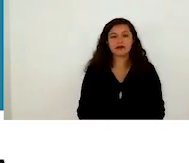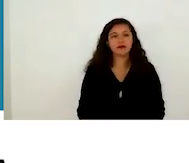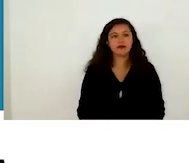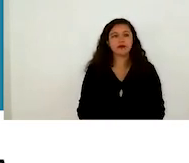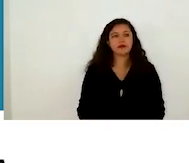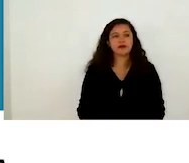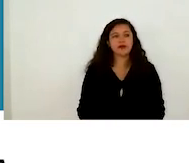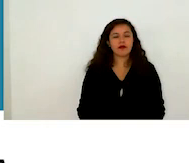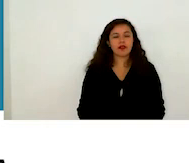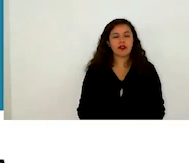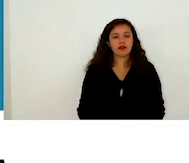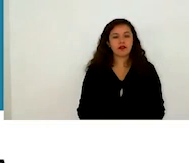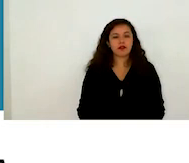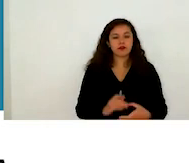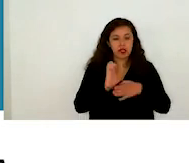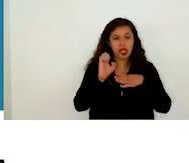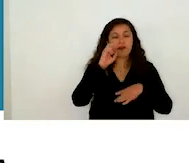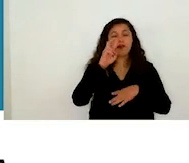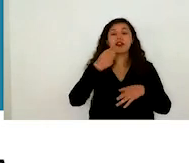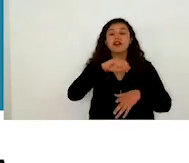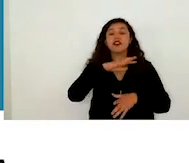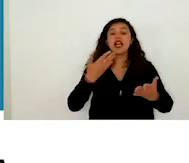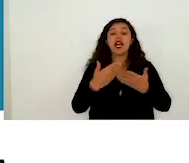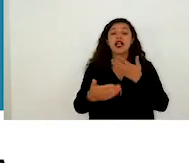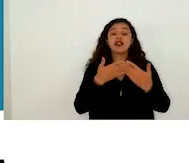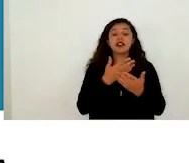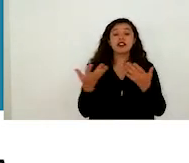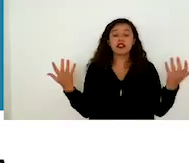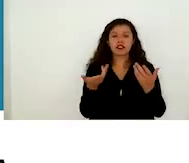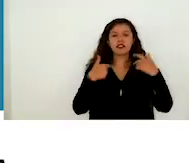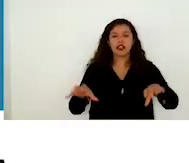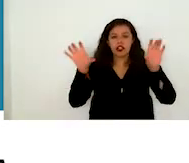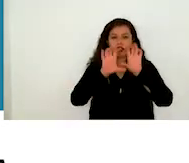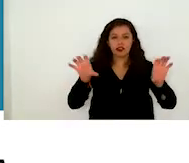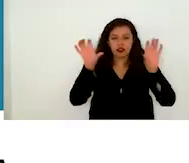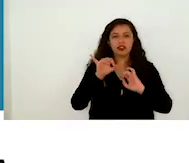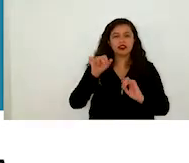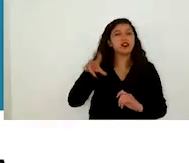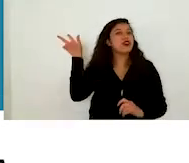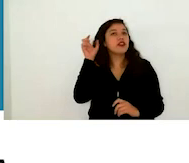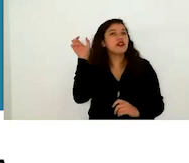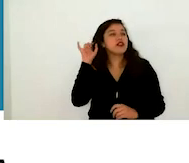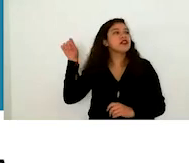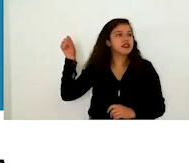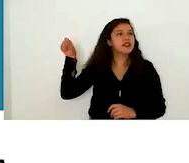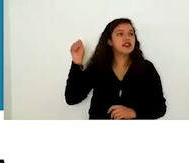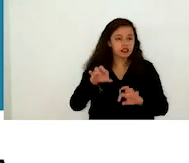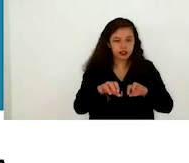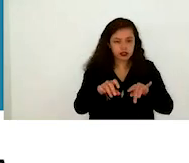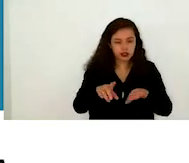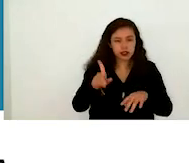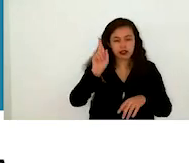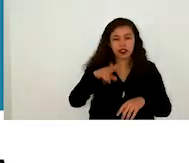entonces vean los hábitos que estamos generando estar en la computadora y si te escucho yo te escucho pero no escuchamos